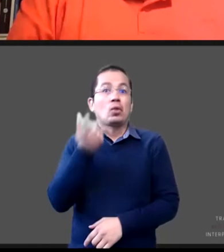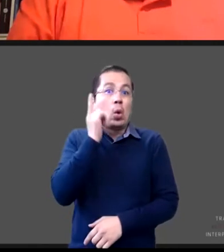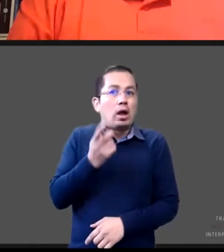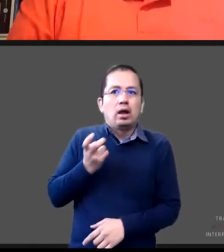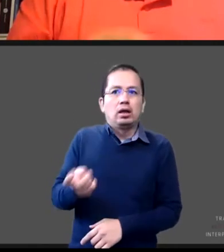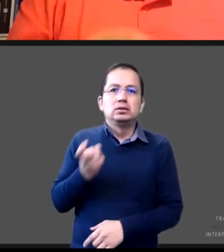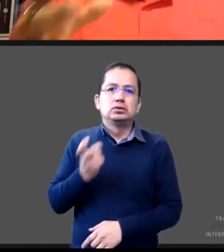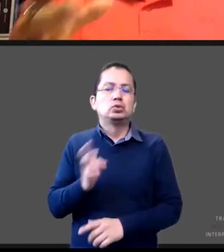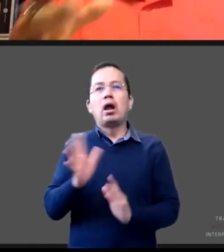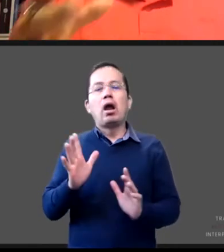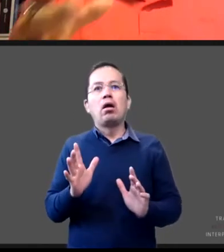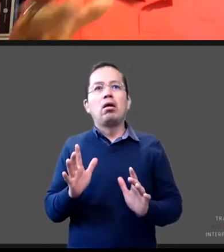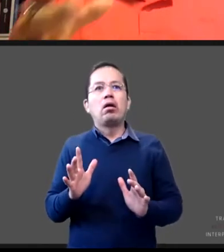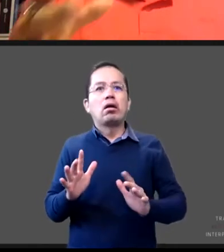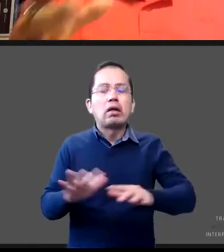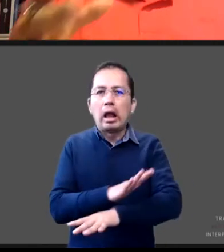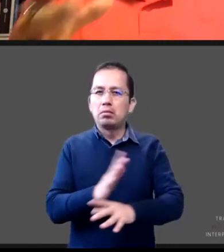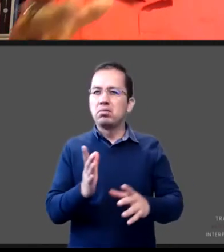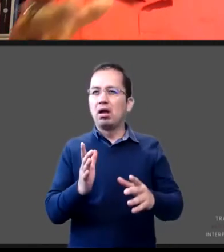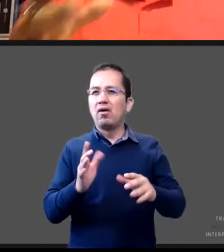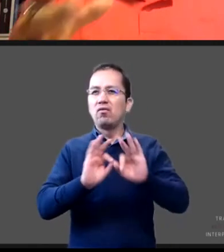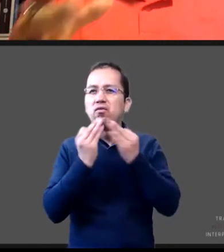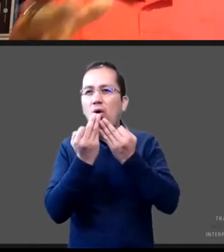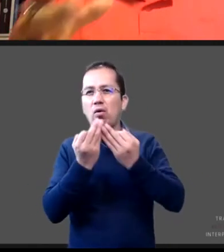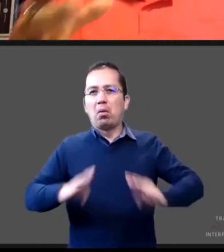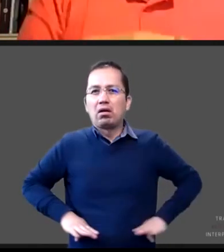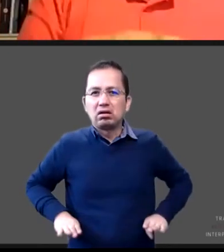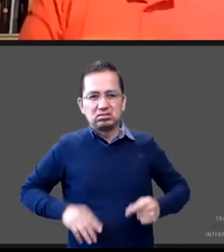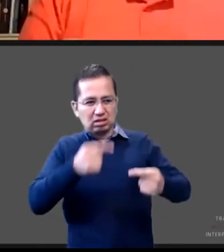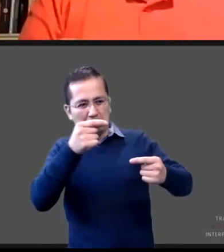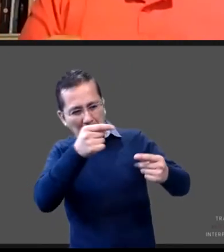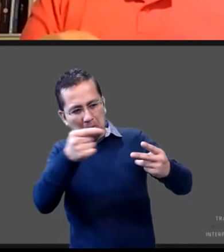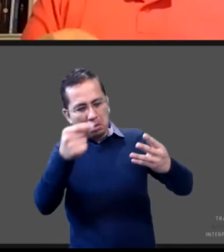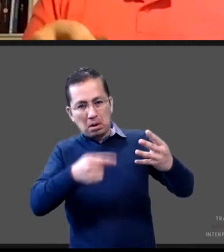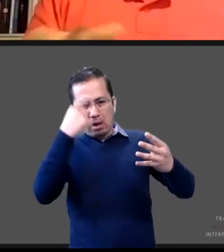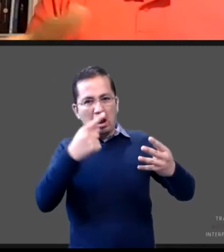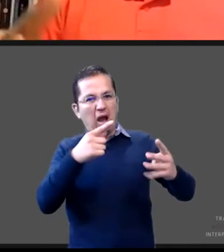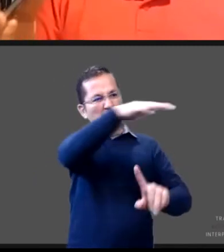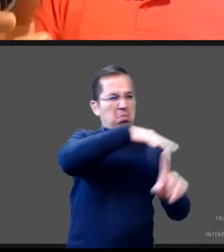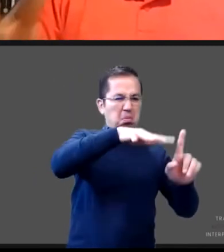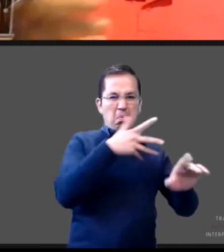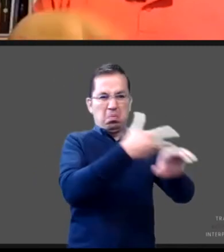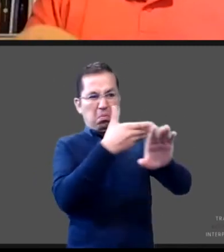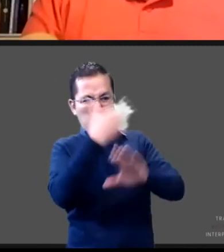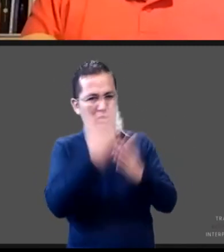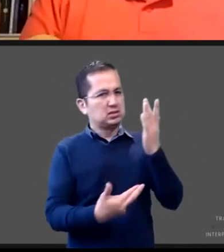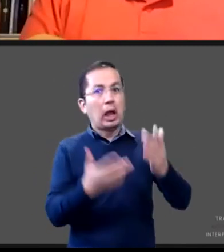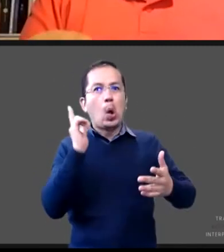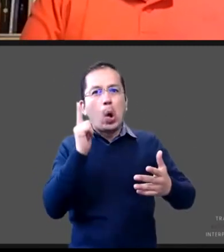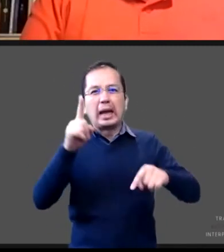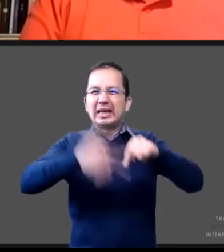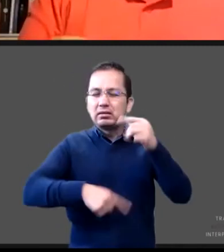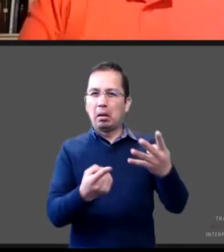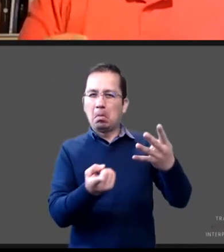o las circunstancias que van generando estas violencias estructurales. Es una oportunidad fundamental para generar una